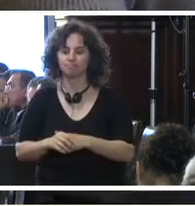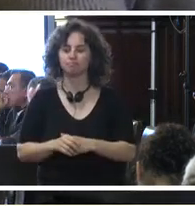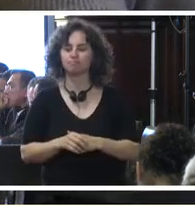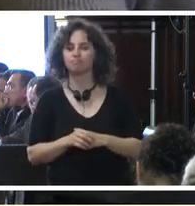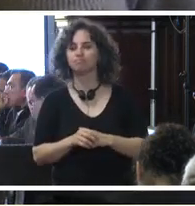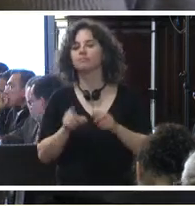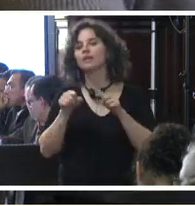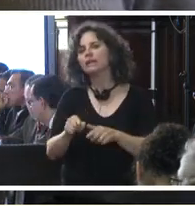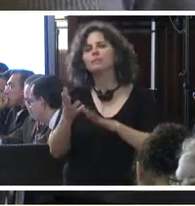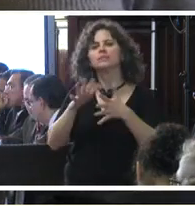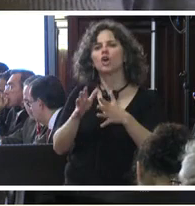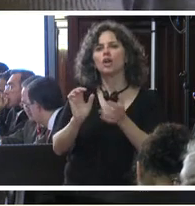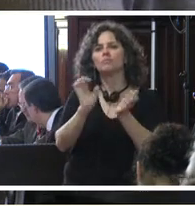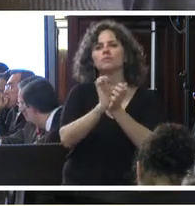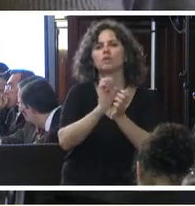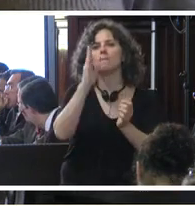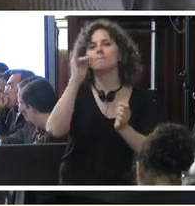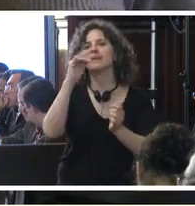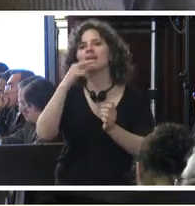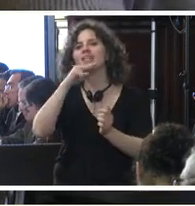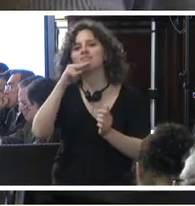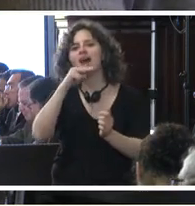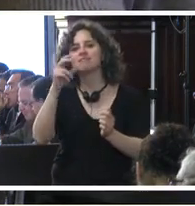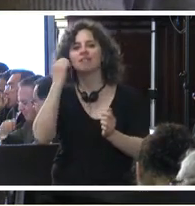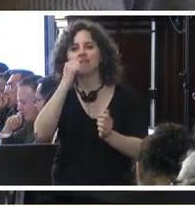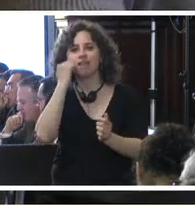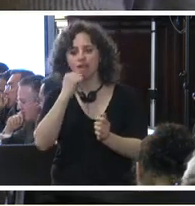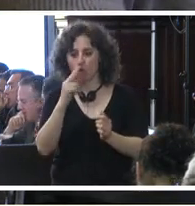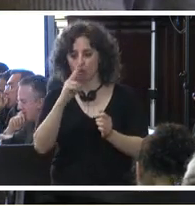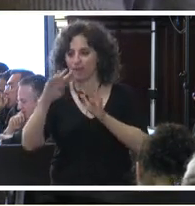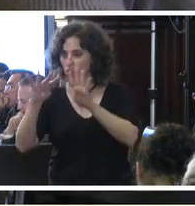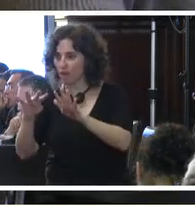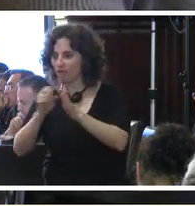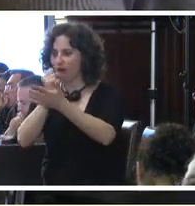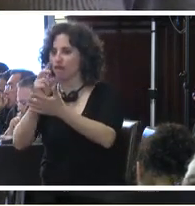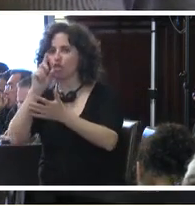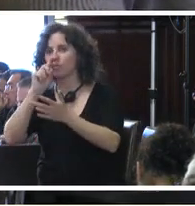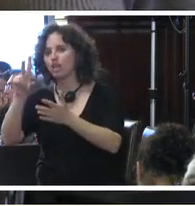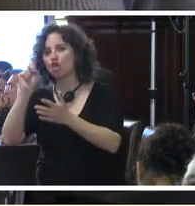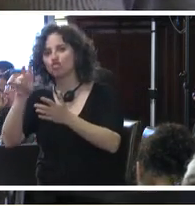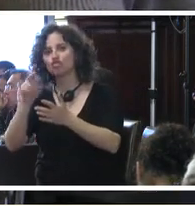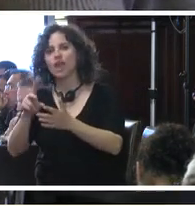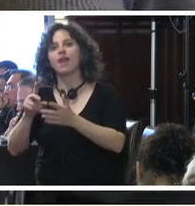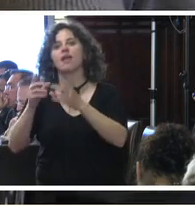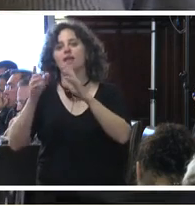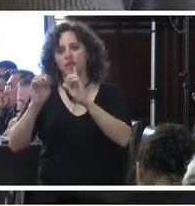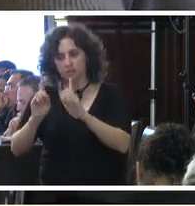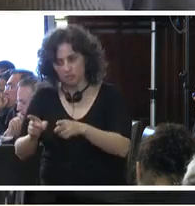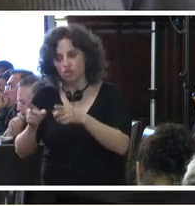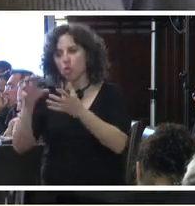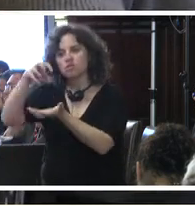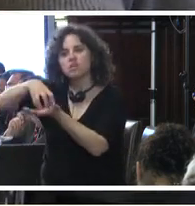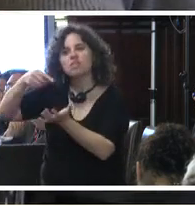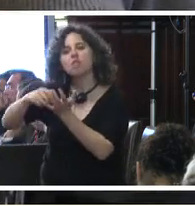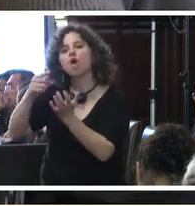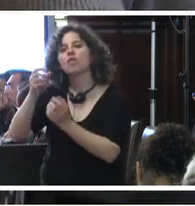Este fue el caso de la prisión de Piedras Negras, que entre el 2009 y el 2012, además de operar como tal, se convirtió en un centro